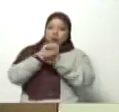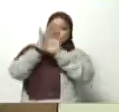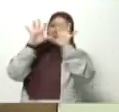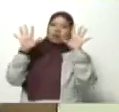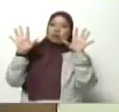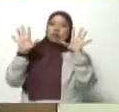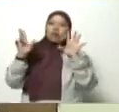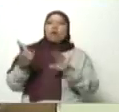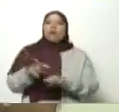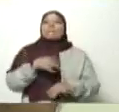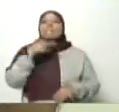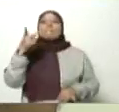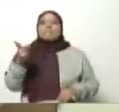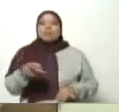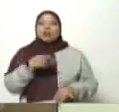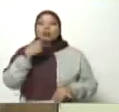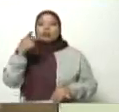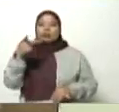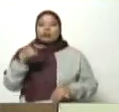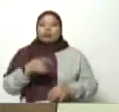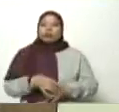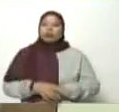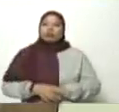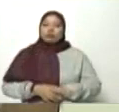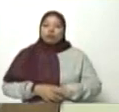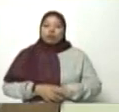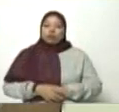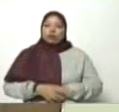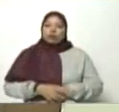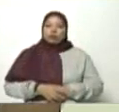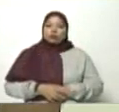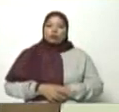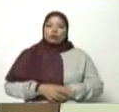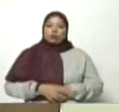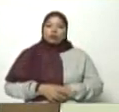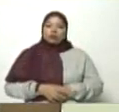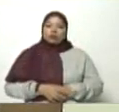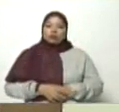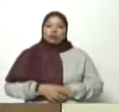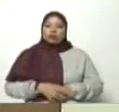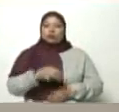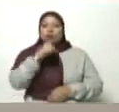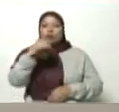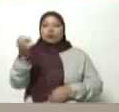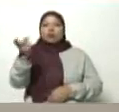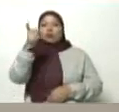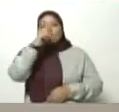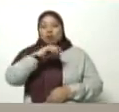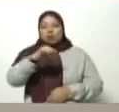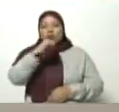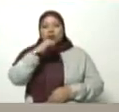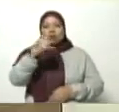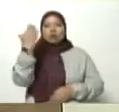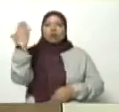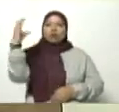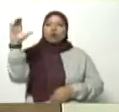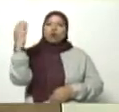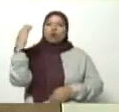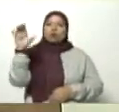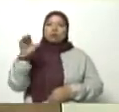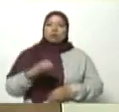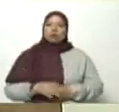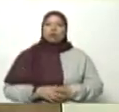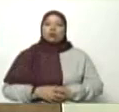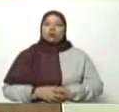tan político es que él, antes de venir a Venezuela, recuerda que él vino a Venezuela hace un año, ¿verdad? Hace un año. Pasó por Colombia